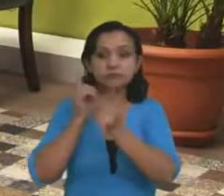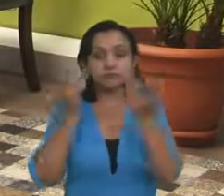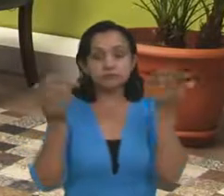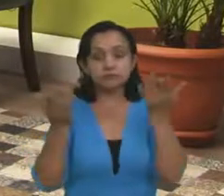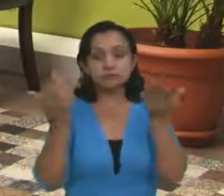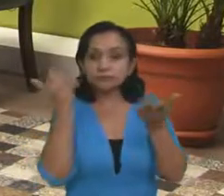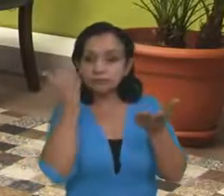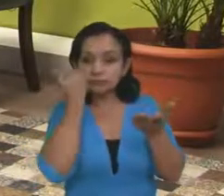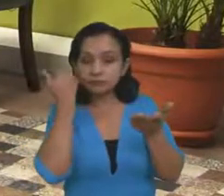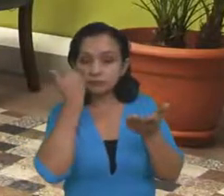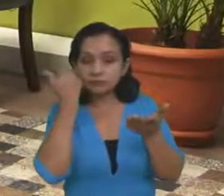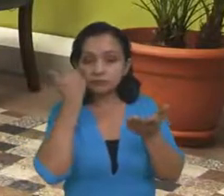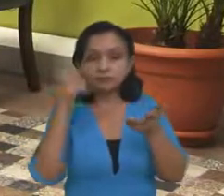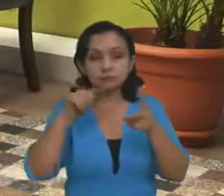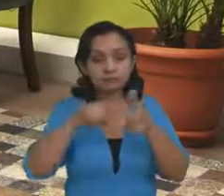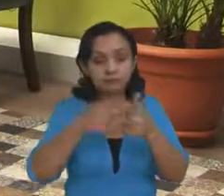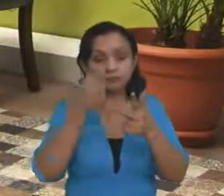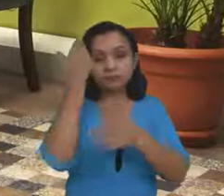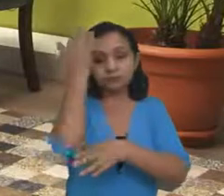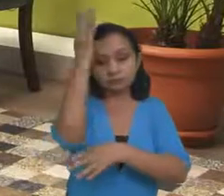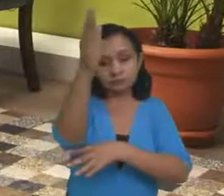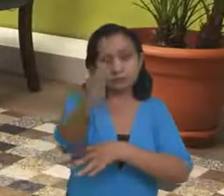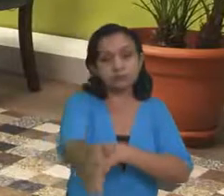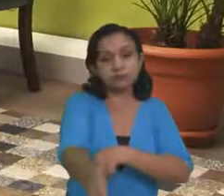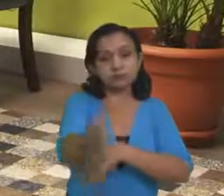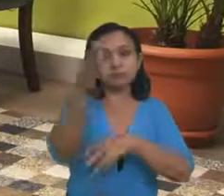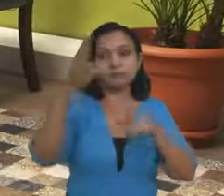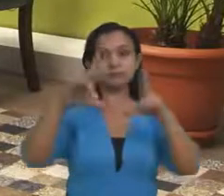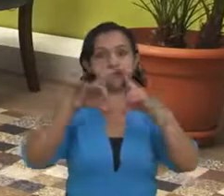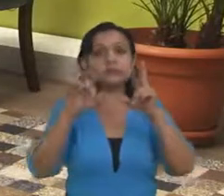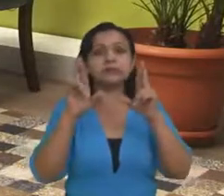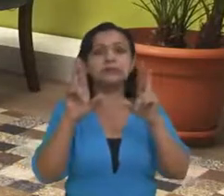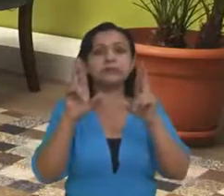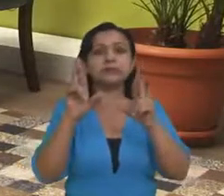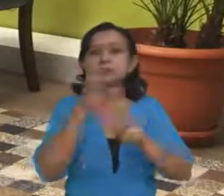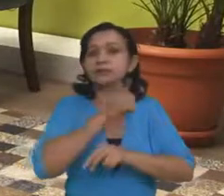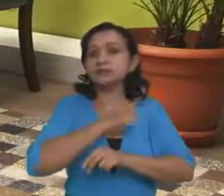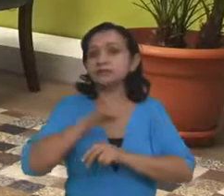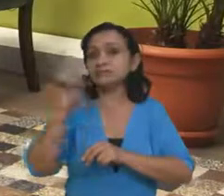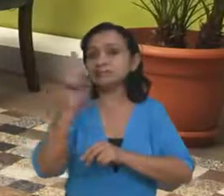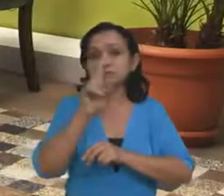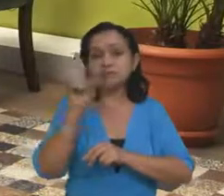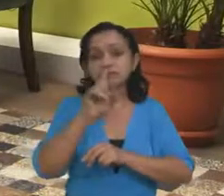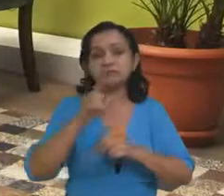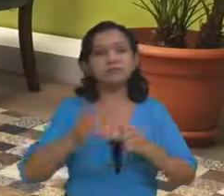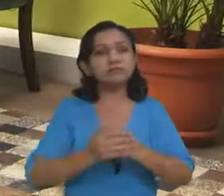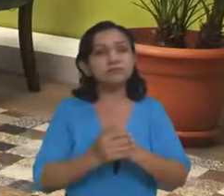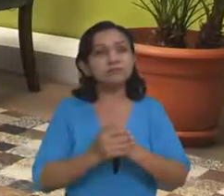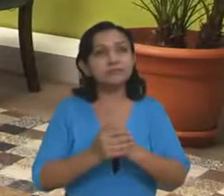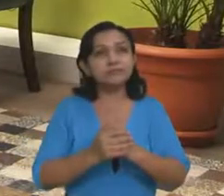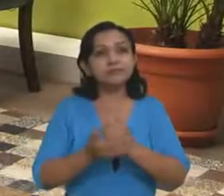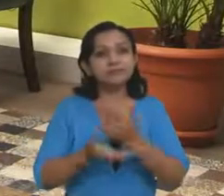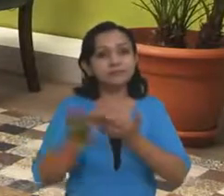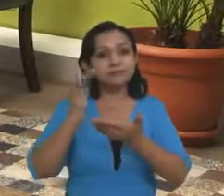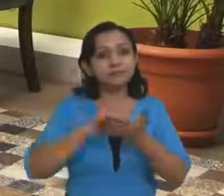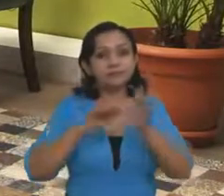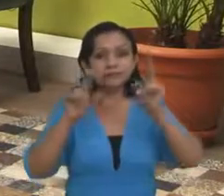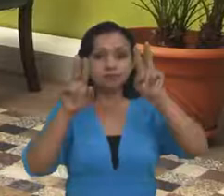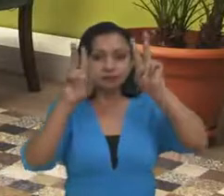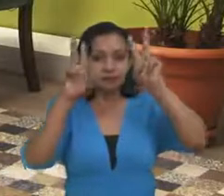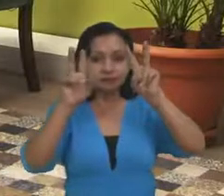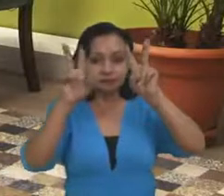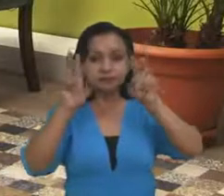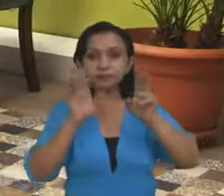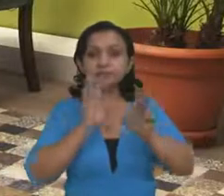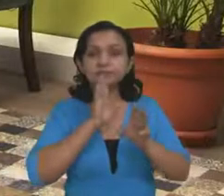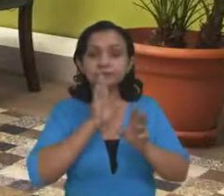virus entre a nuestra frontera. Ojalá que Dios quiera que no. Que no, pues, Dios quiera que no. Volviendo al tema, estamos hablando hoy, amigos televidentes,